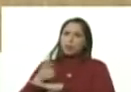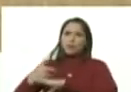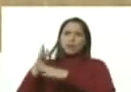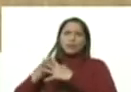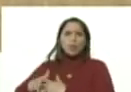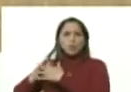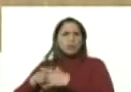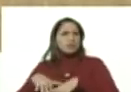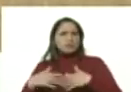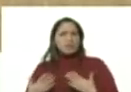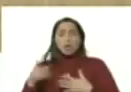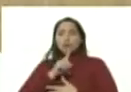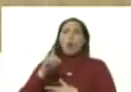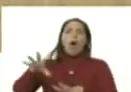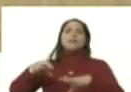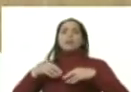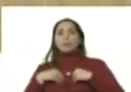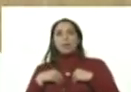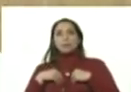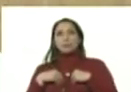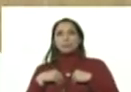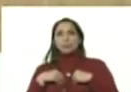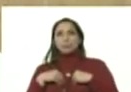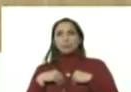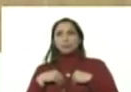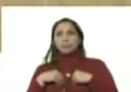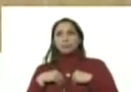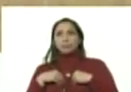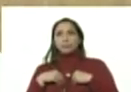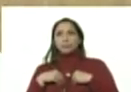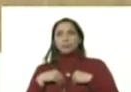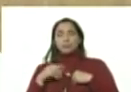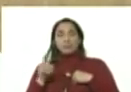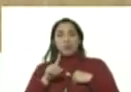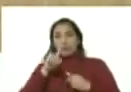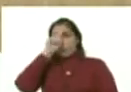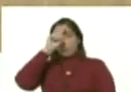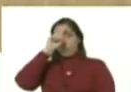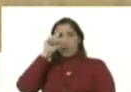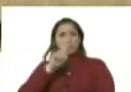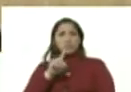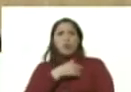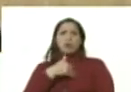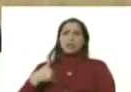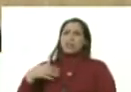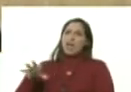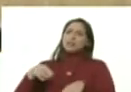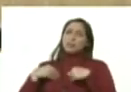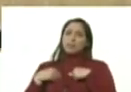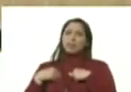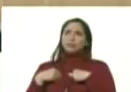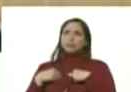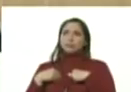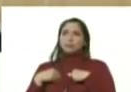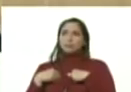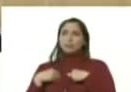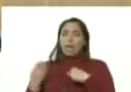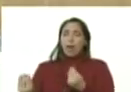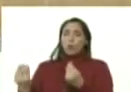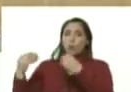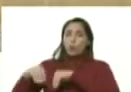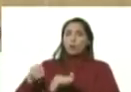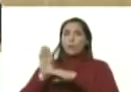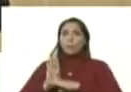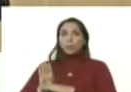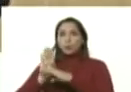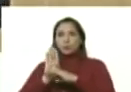Unidos fue, no aceptamos, no por Turquía, sino porque no aceptamos tener un acuerdo de